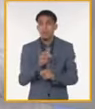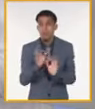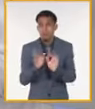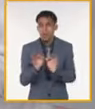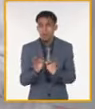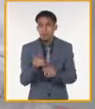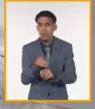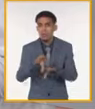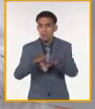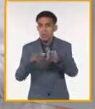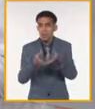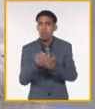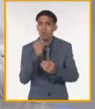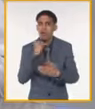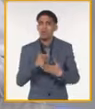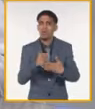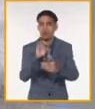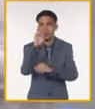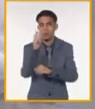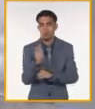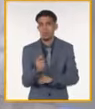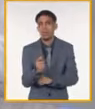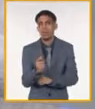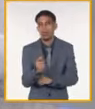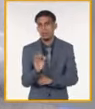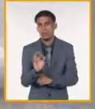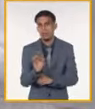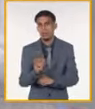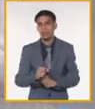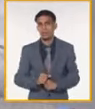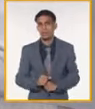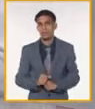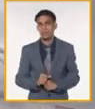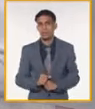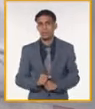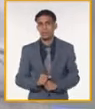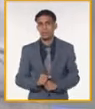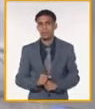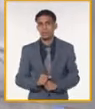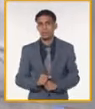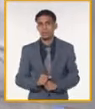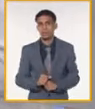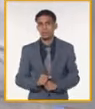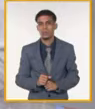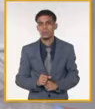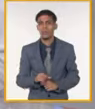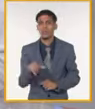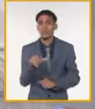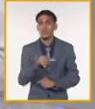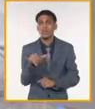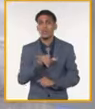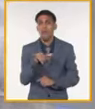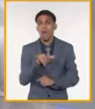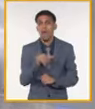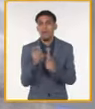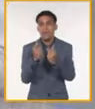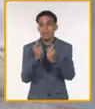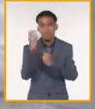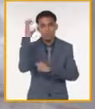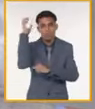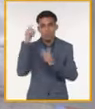que se también se contribuye con el resto del país la redistribución de la riqueza en el socialismo es a través del presupuesto del estado todos